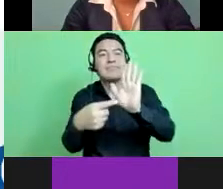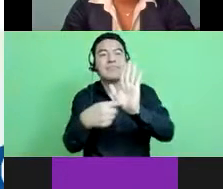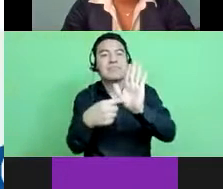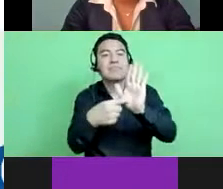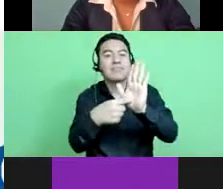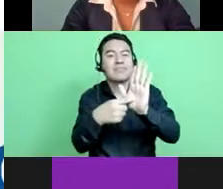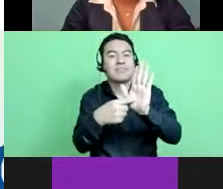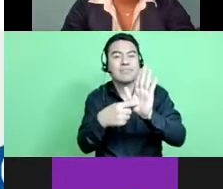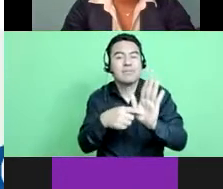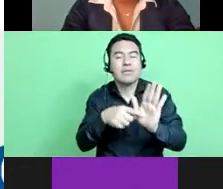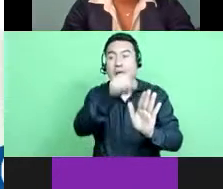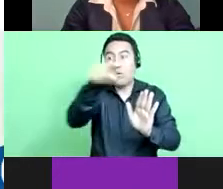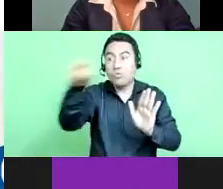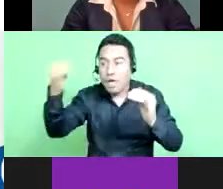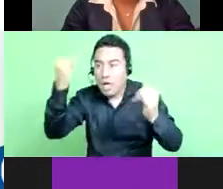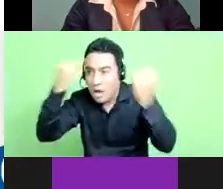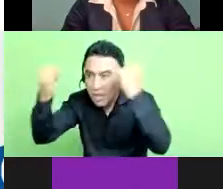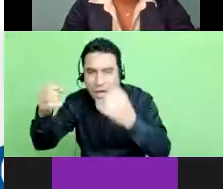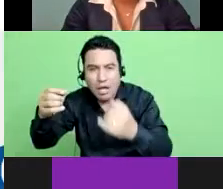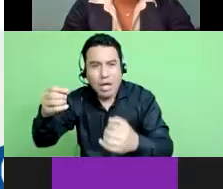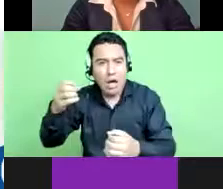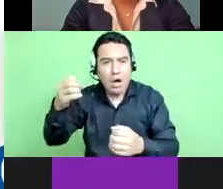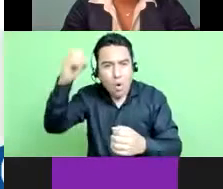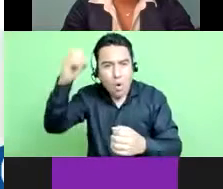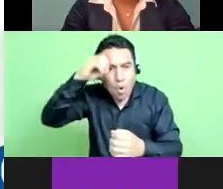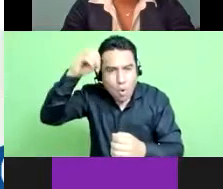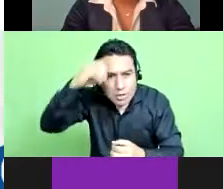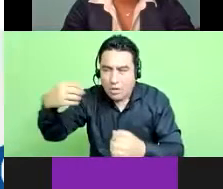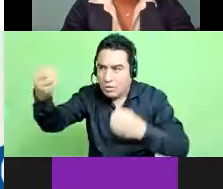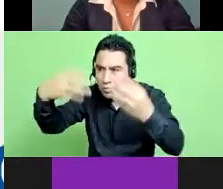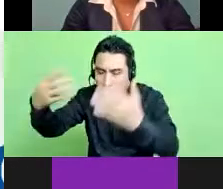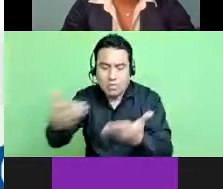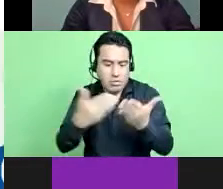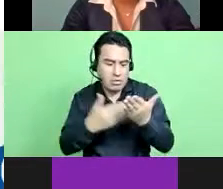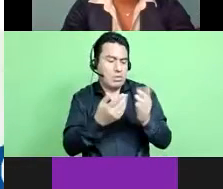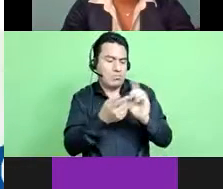de los comentarios aportes y observaciones